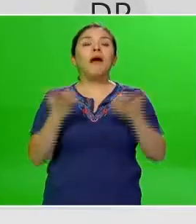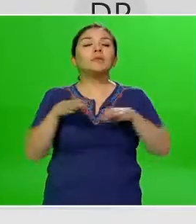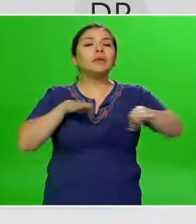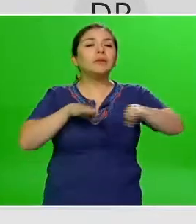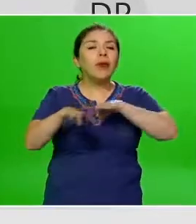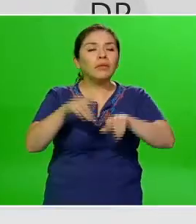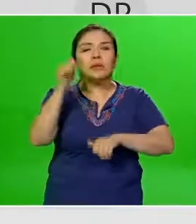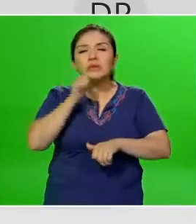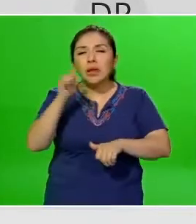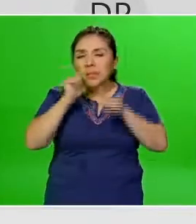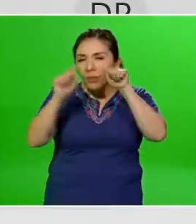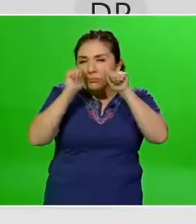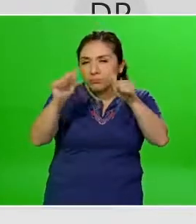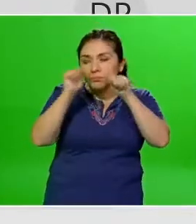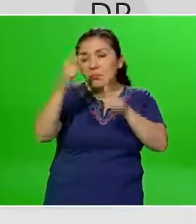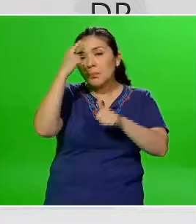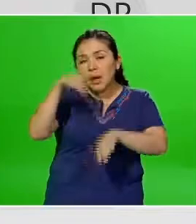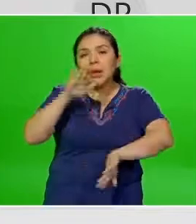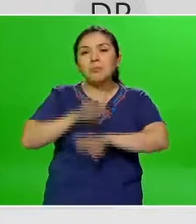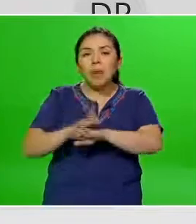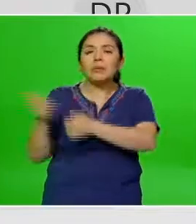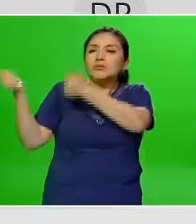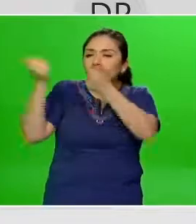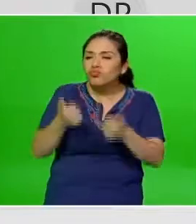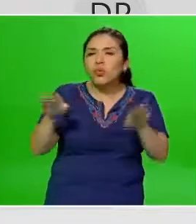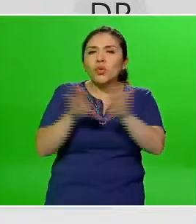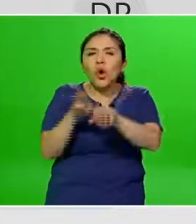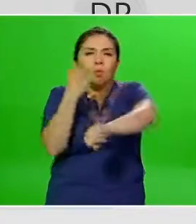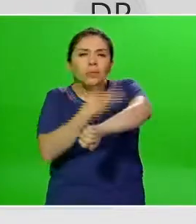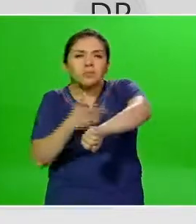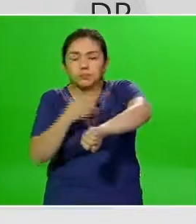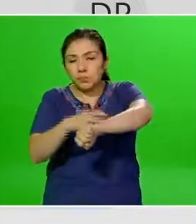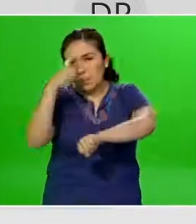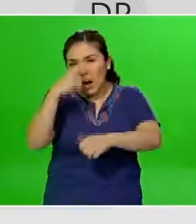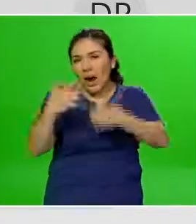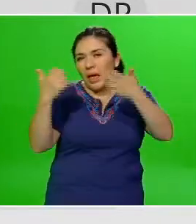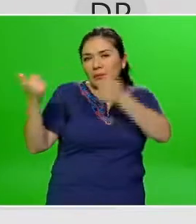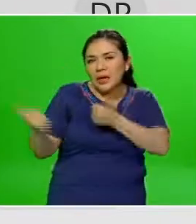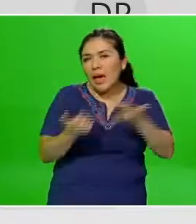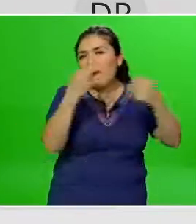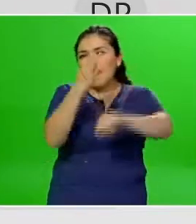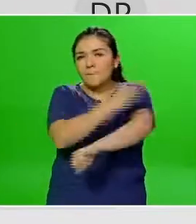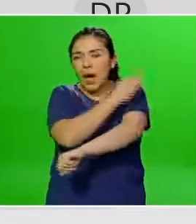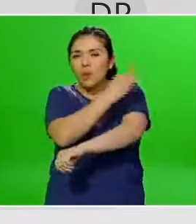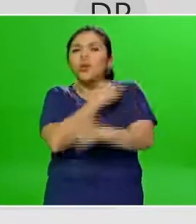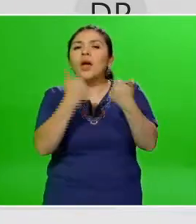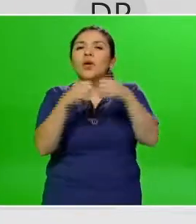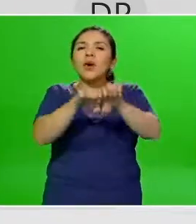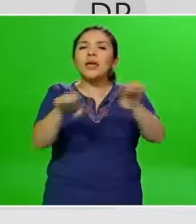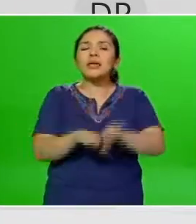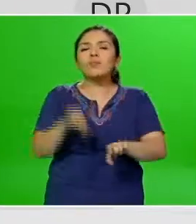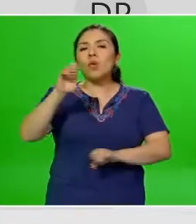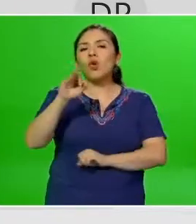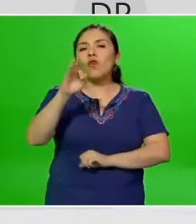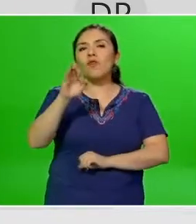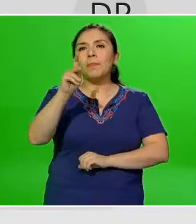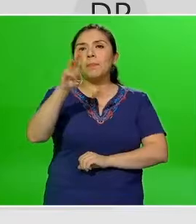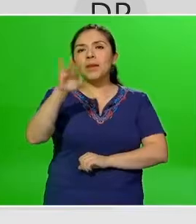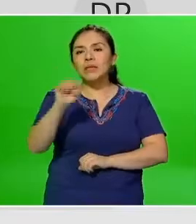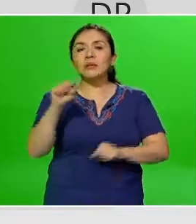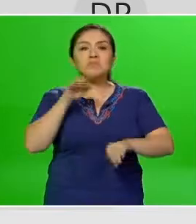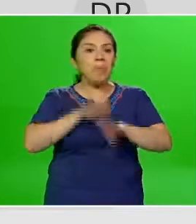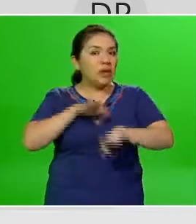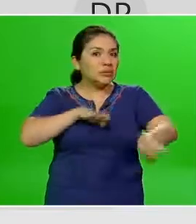de México, recibiendo, procesando rápidamente la vacuna, el equipo de COFEPRIS obviamente también con una actividad